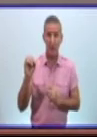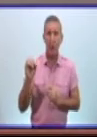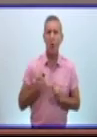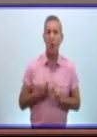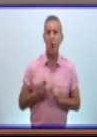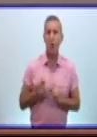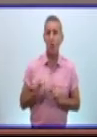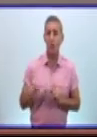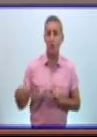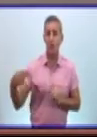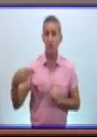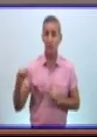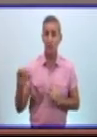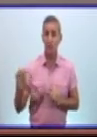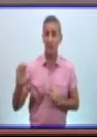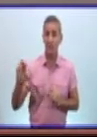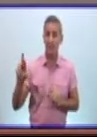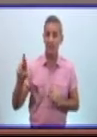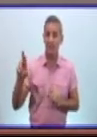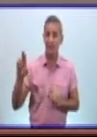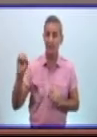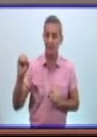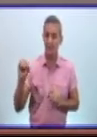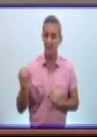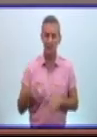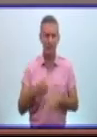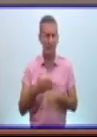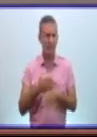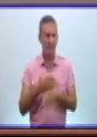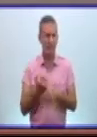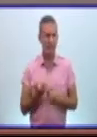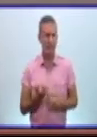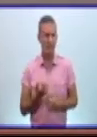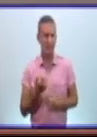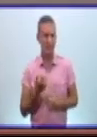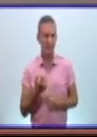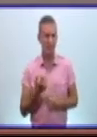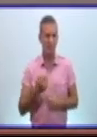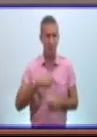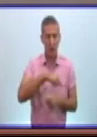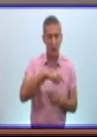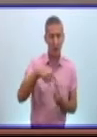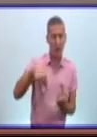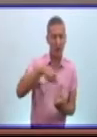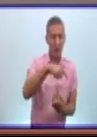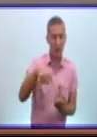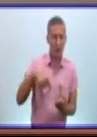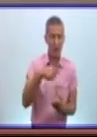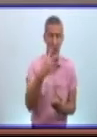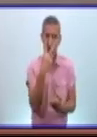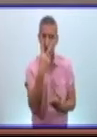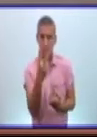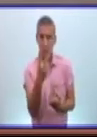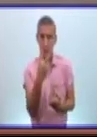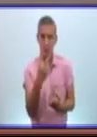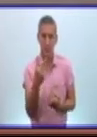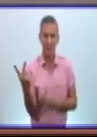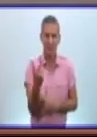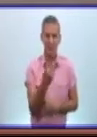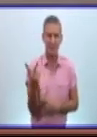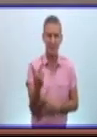¿Qué diferencias existen según su aspecto óptico o su aspecto externo entre estas dos mezclas que hemos